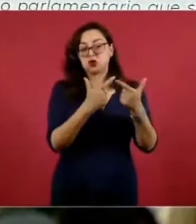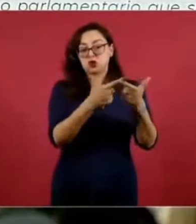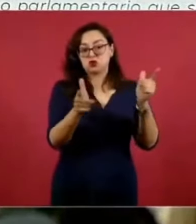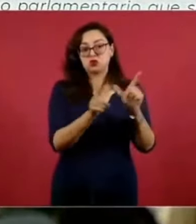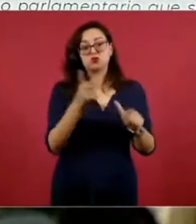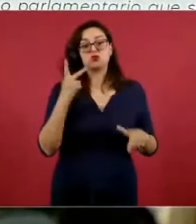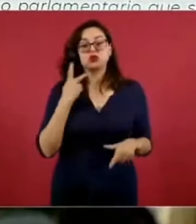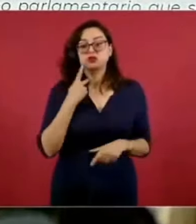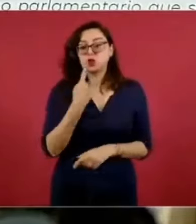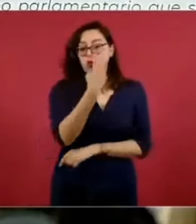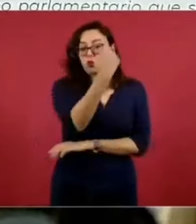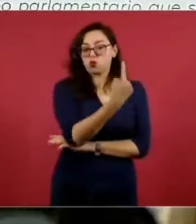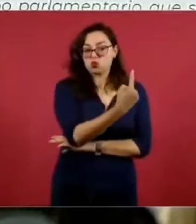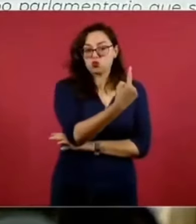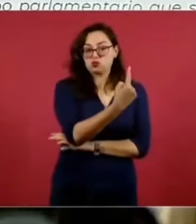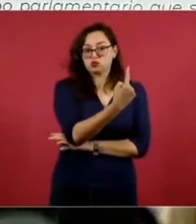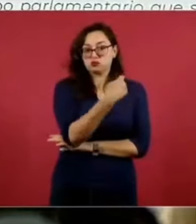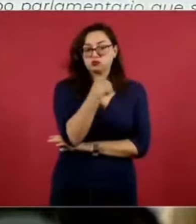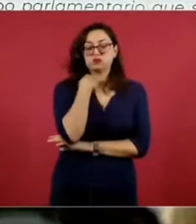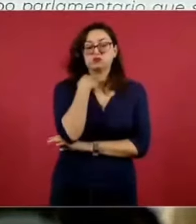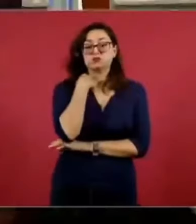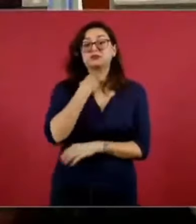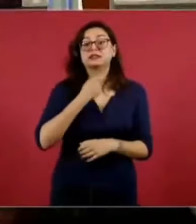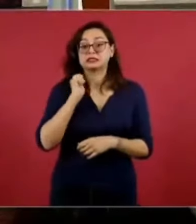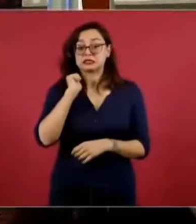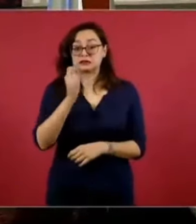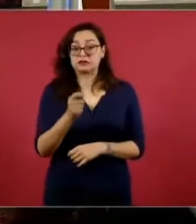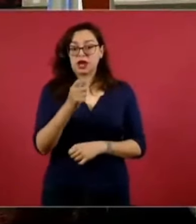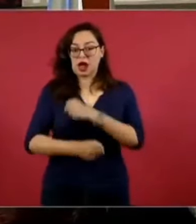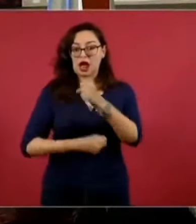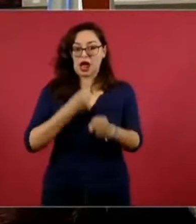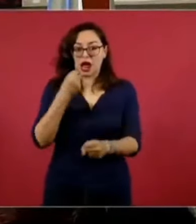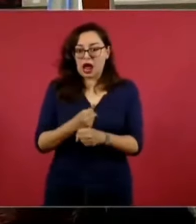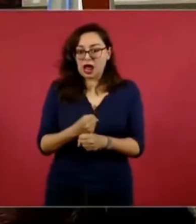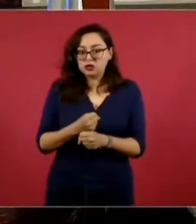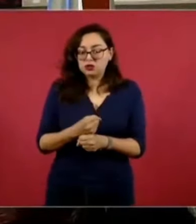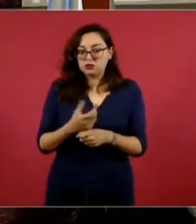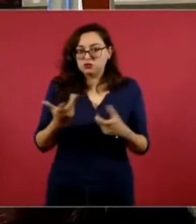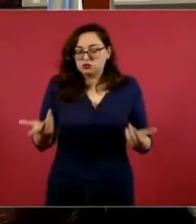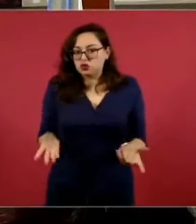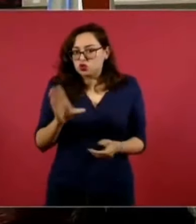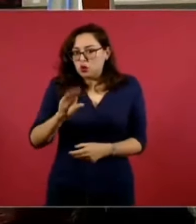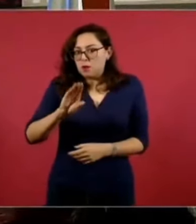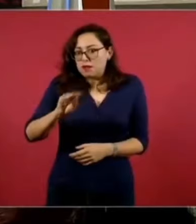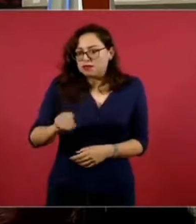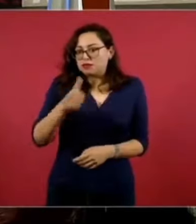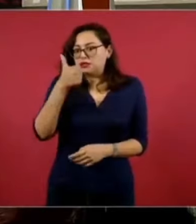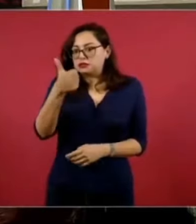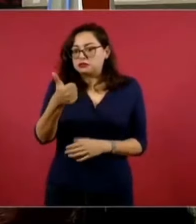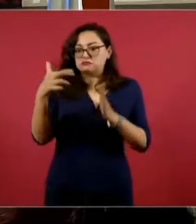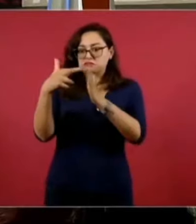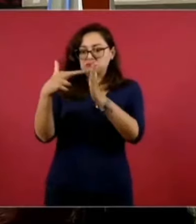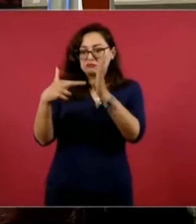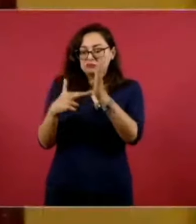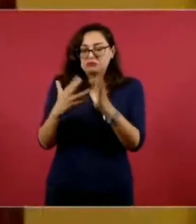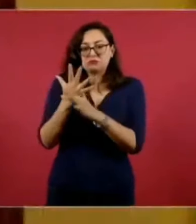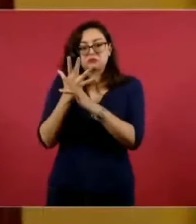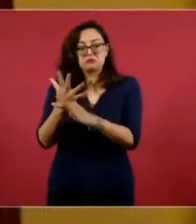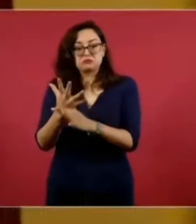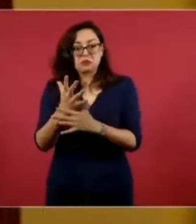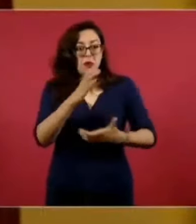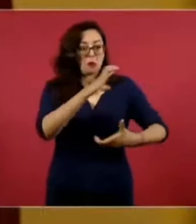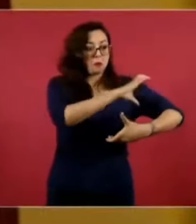partido entonces en el 96 se establecía esta regla específica que se decía tratándose de coaliciones